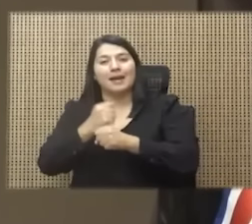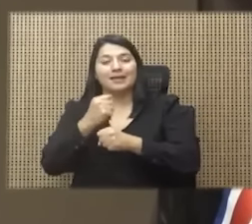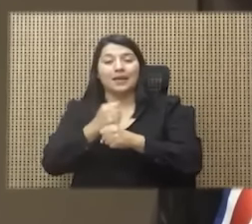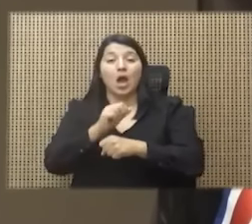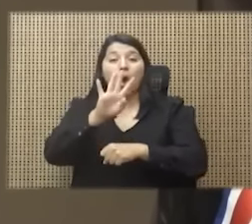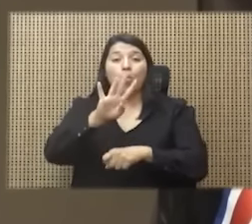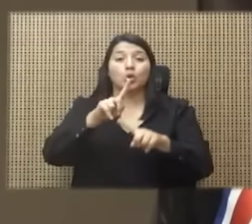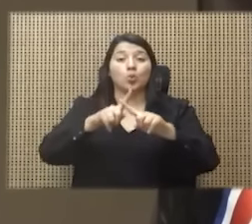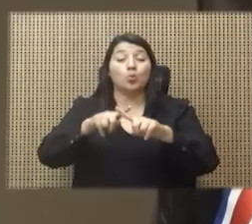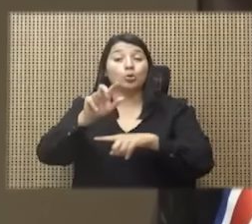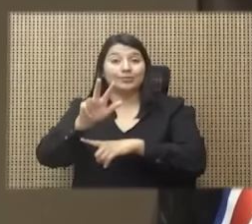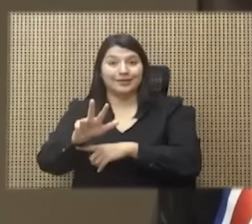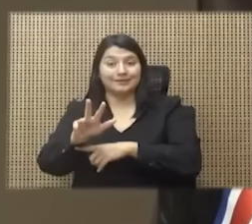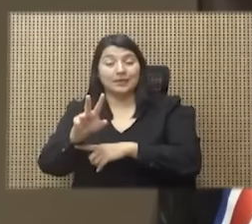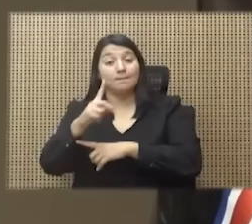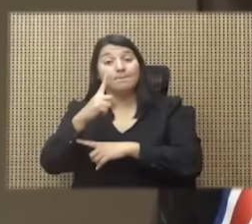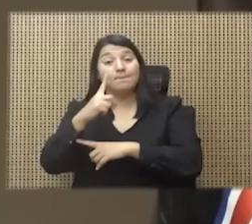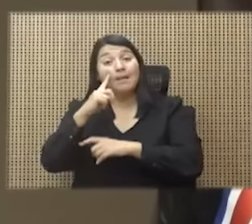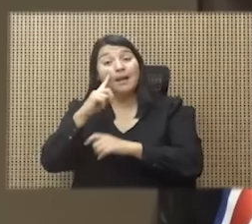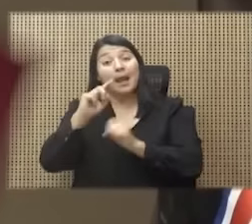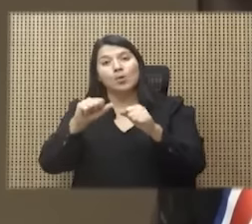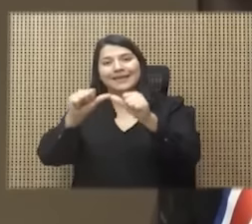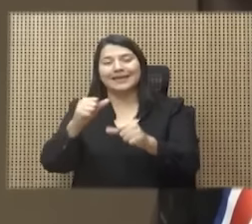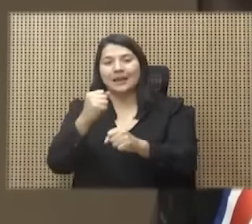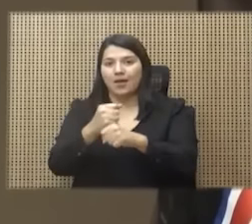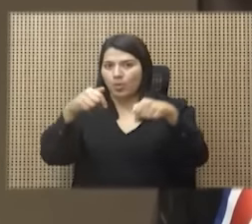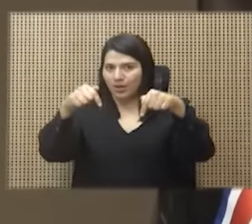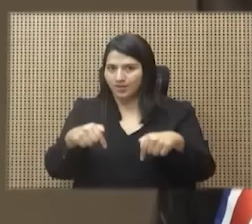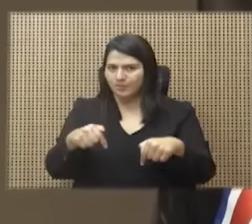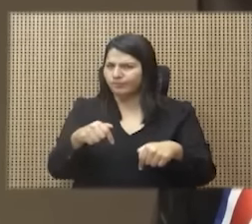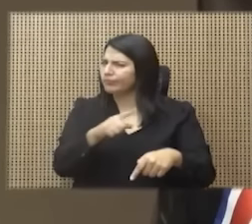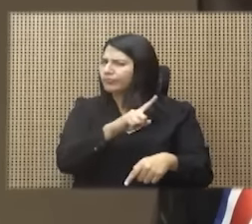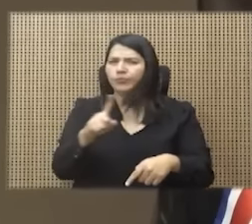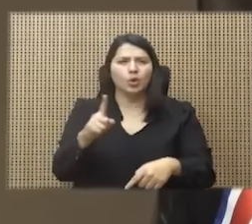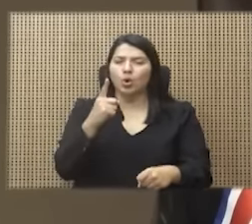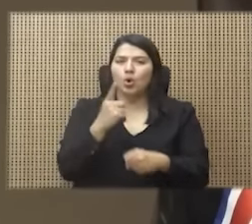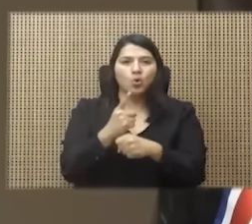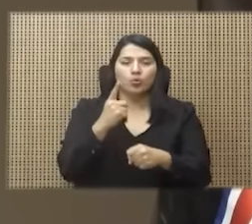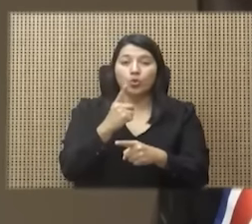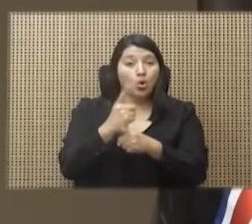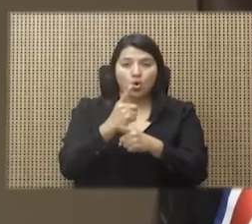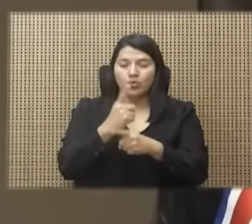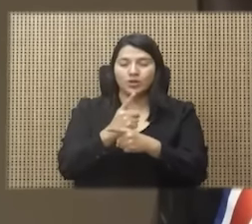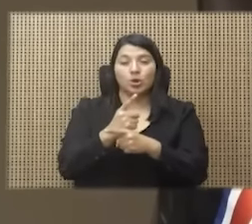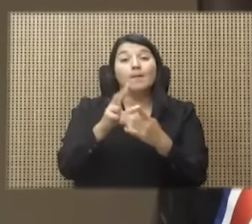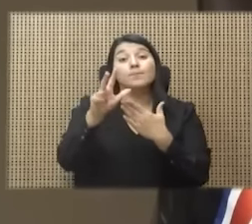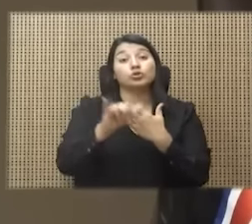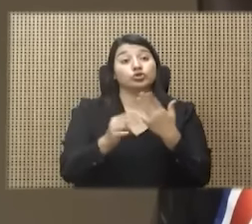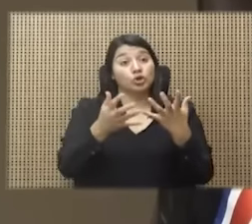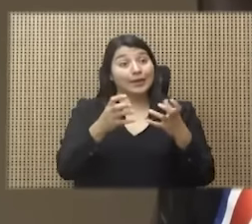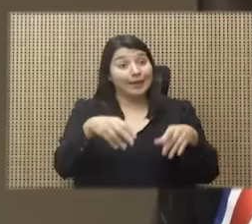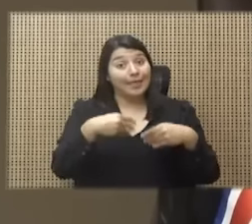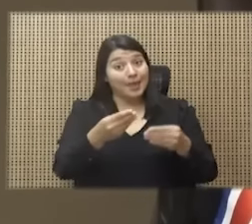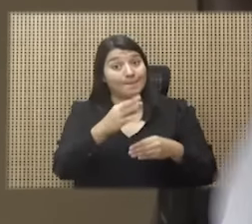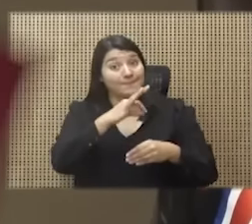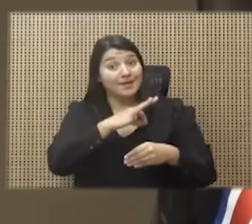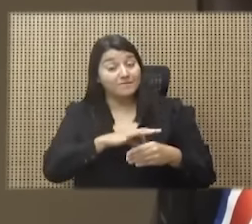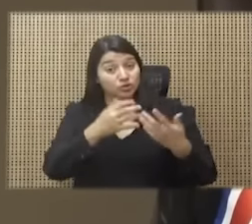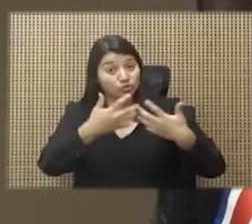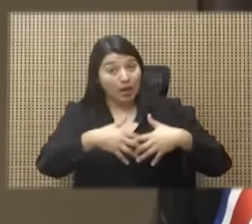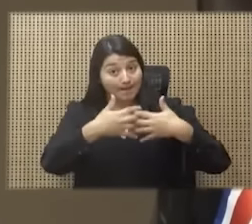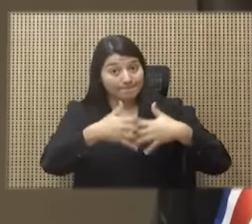en nuestro país. Es absolutamente incorrecto que el proyecto pretenda generar beneficios a las empresas afectando